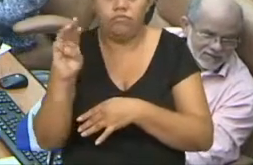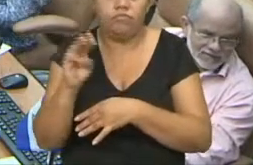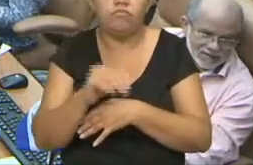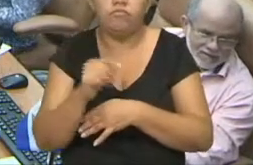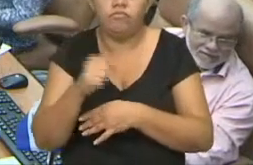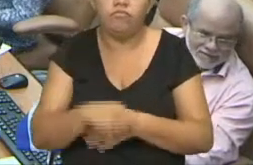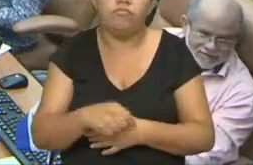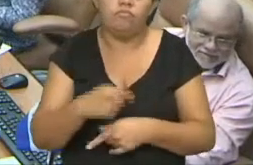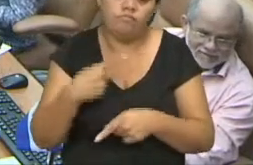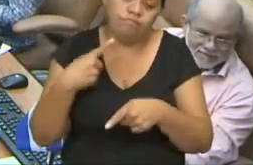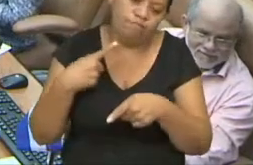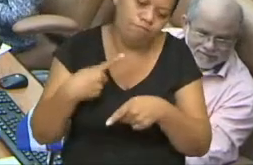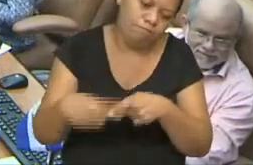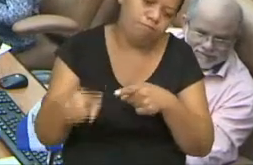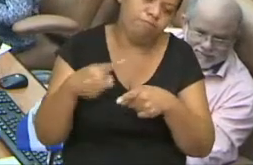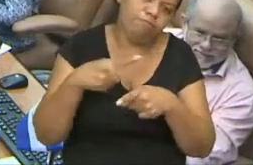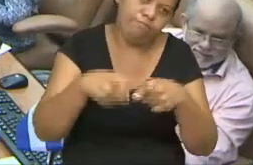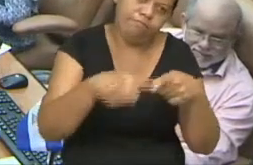que tendrán que pagar.